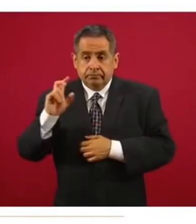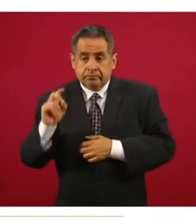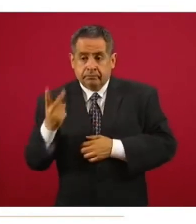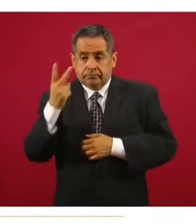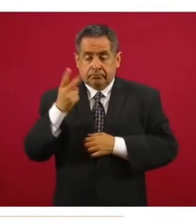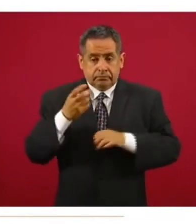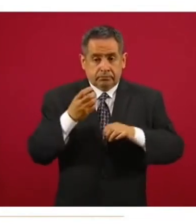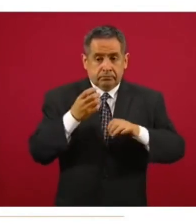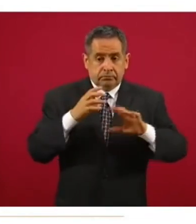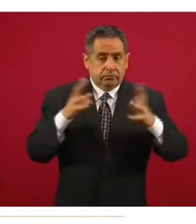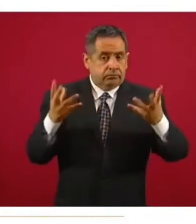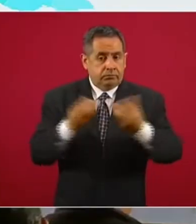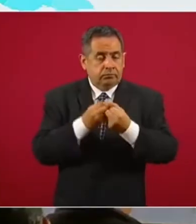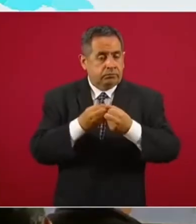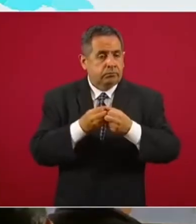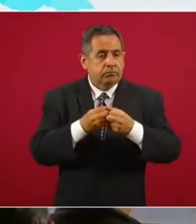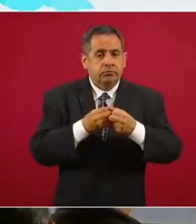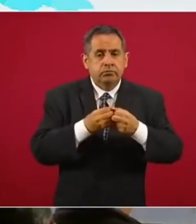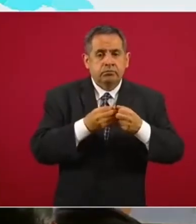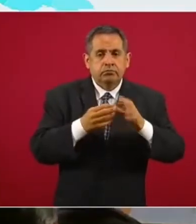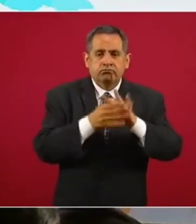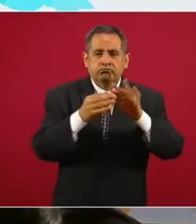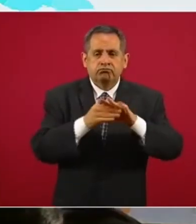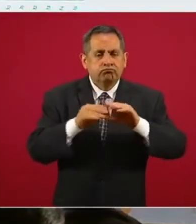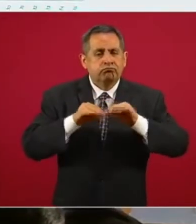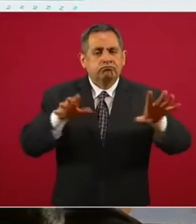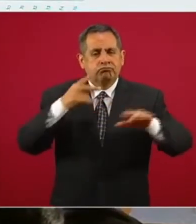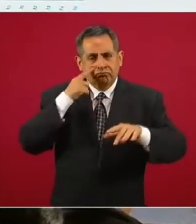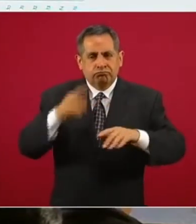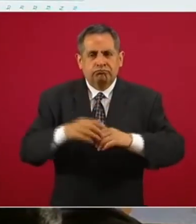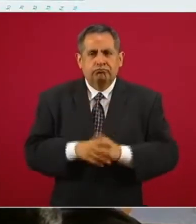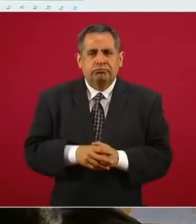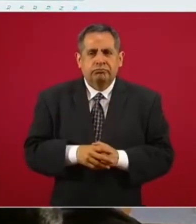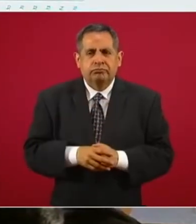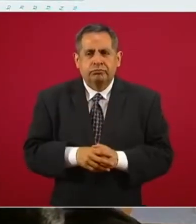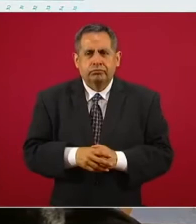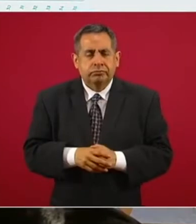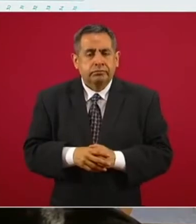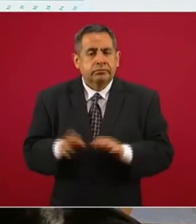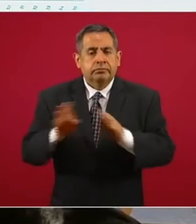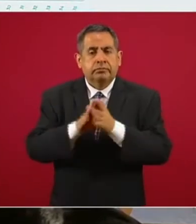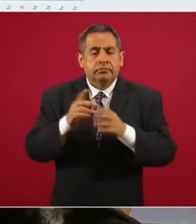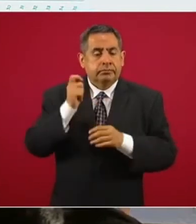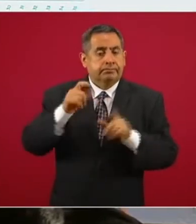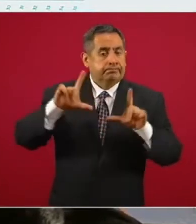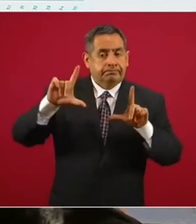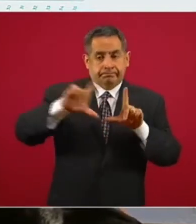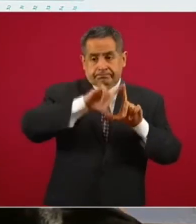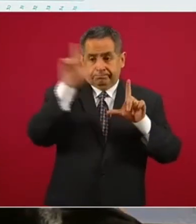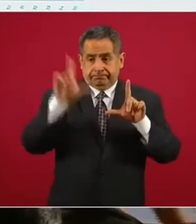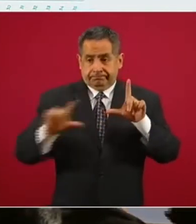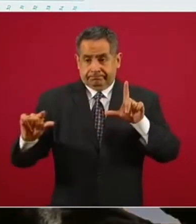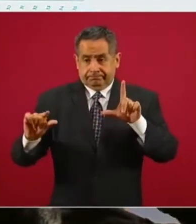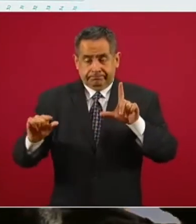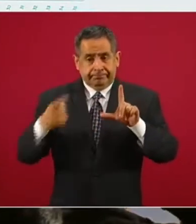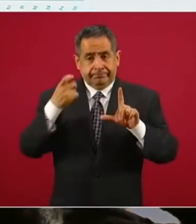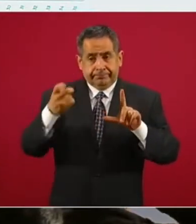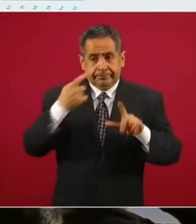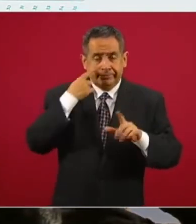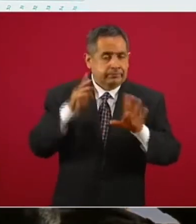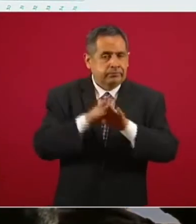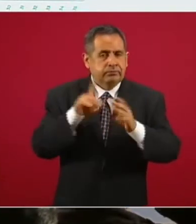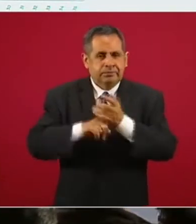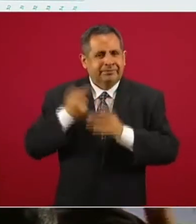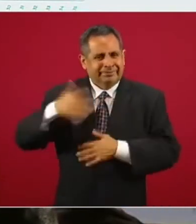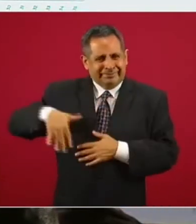de hecho 64, porque vamos a ver dos parámetros, y vamos a ver primero la curva nacional. Esta curva nacional es